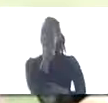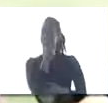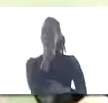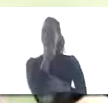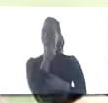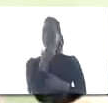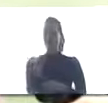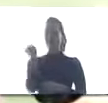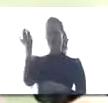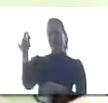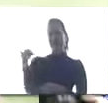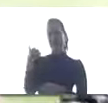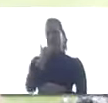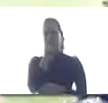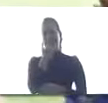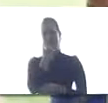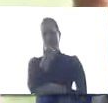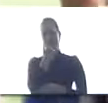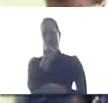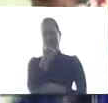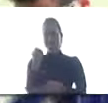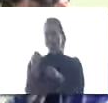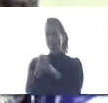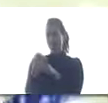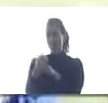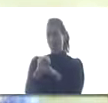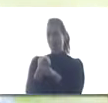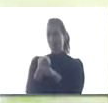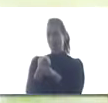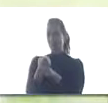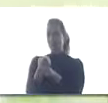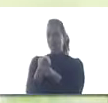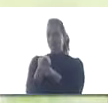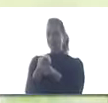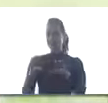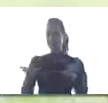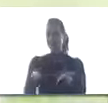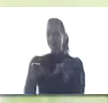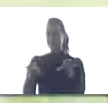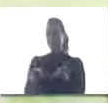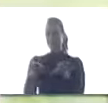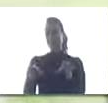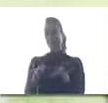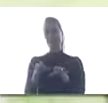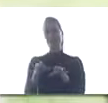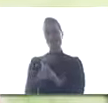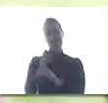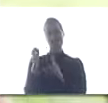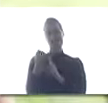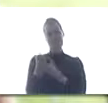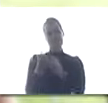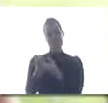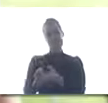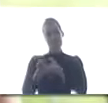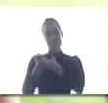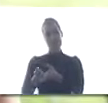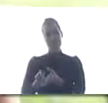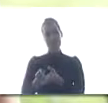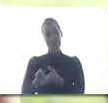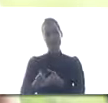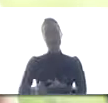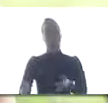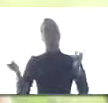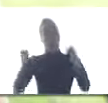y en lo que se ha trabajado en todos estos años de trabajo social y comunitario con las